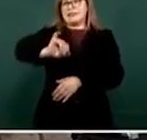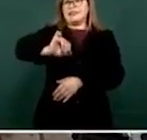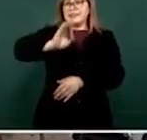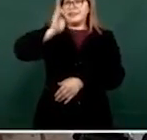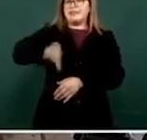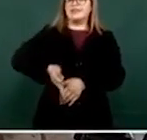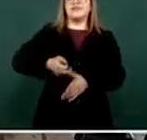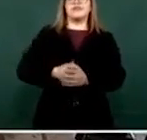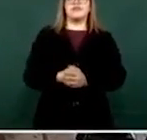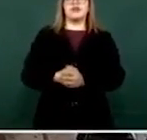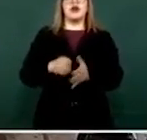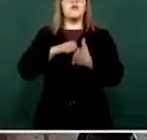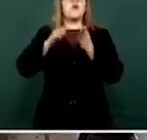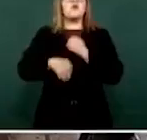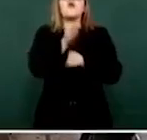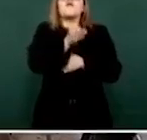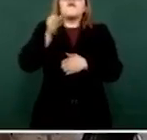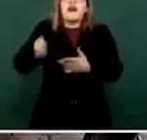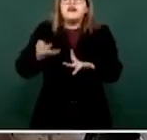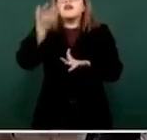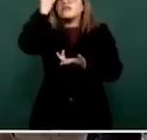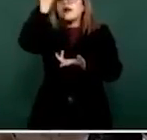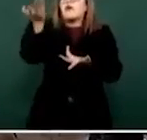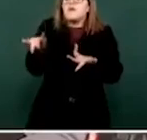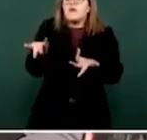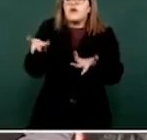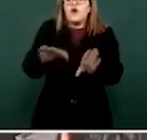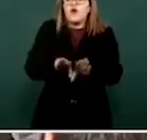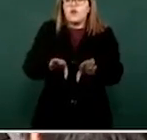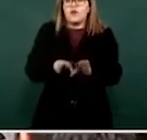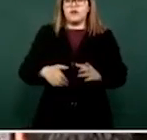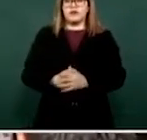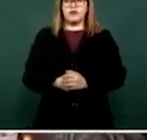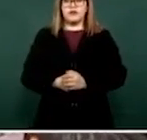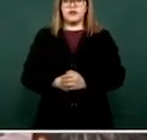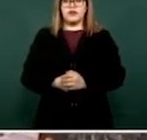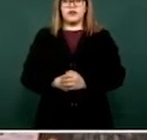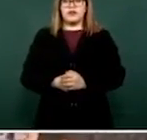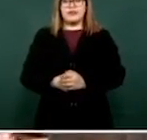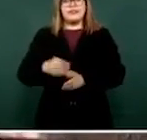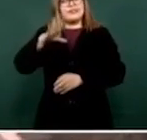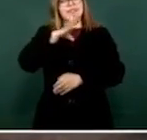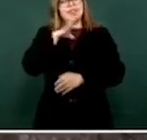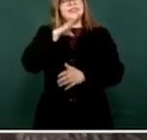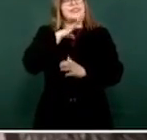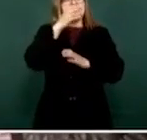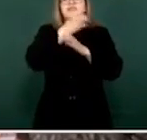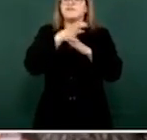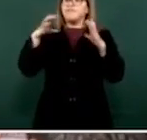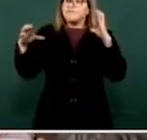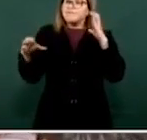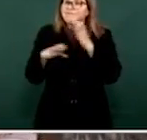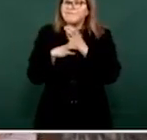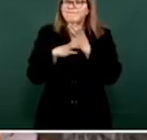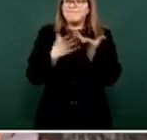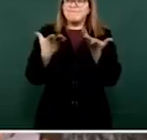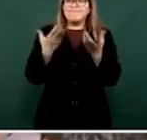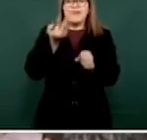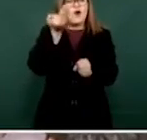¿Y tiempos, fechas? Él va a informar. Hay muchas cosas que se